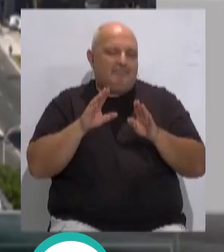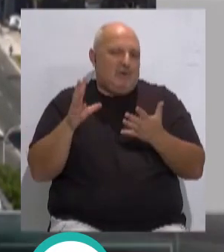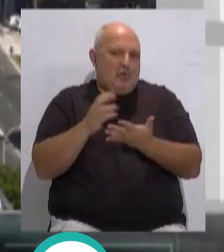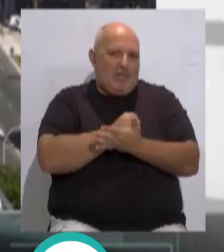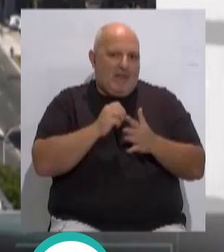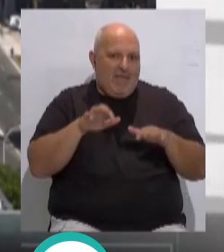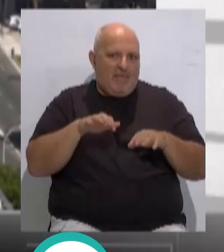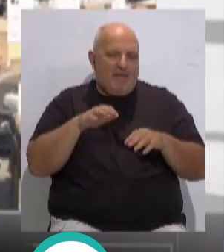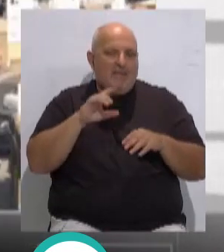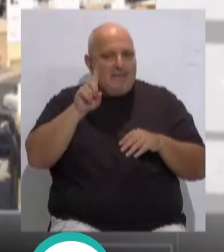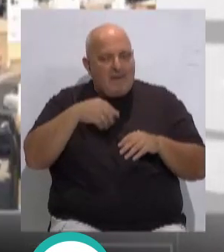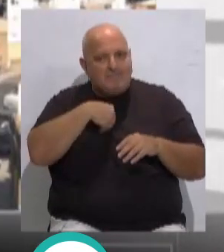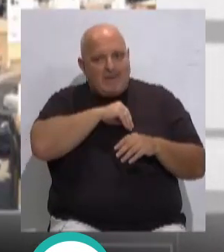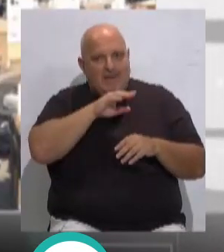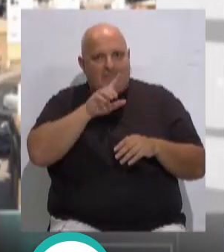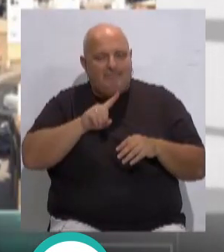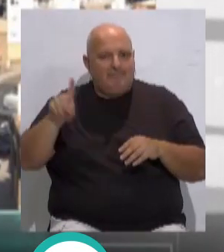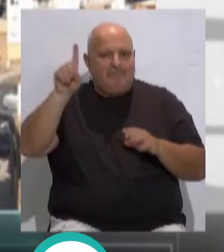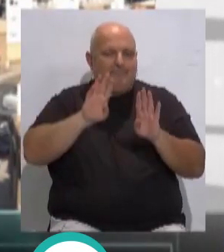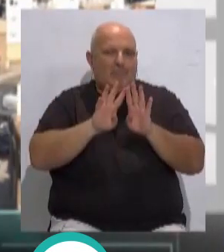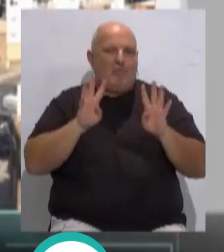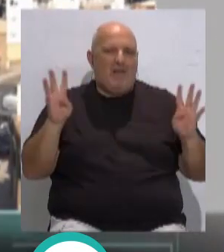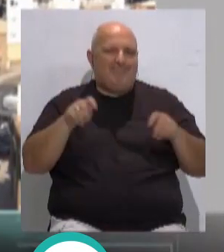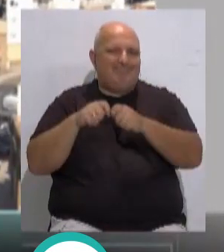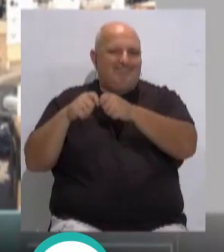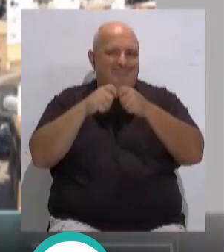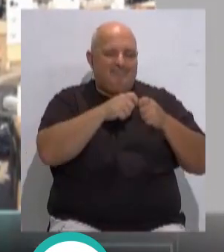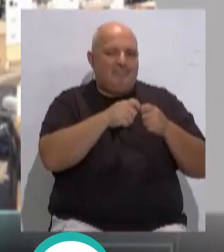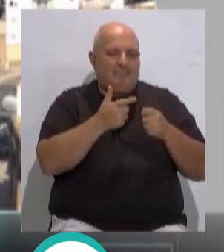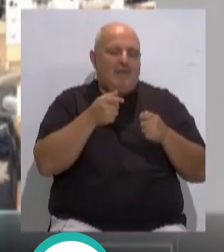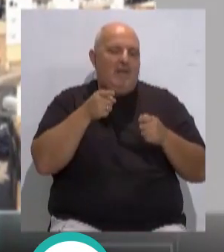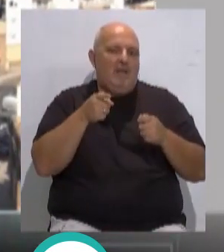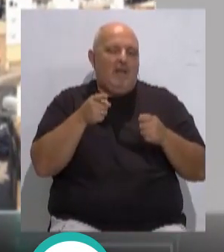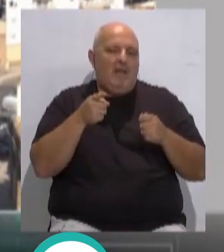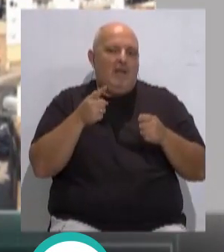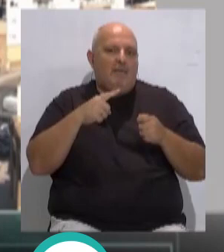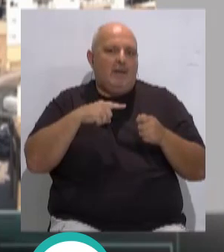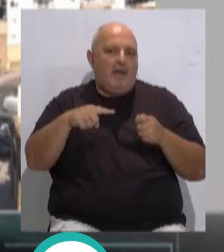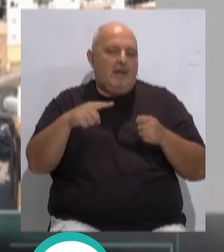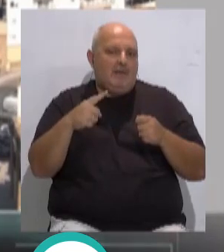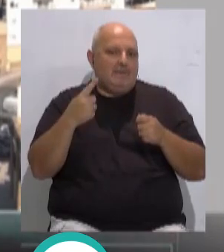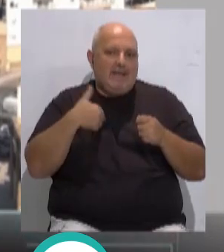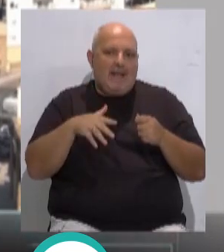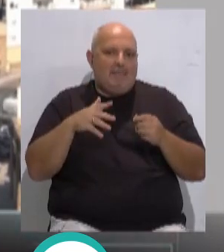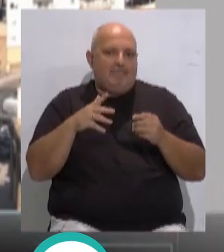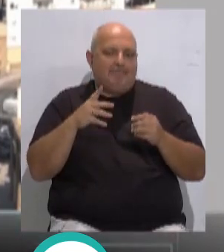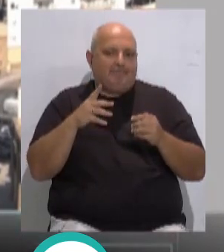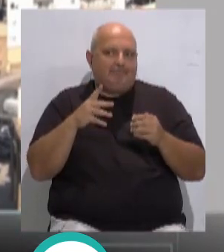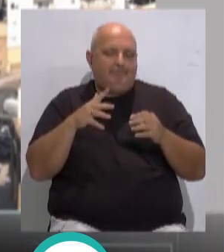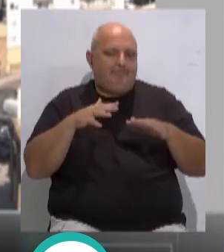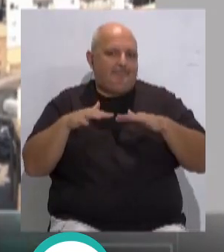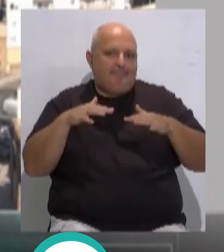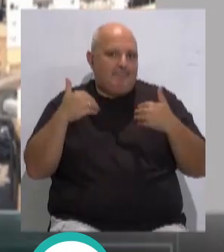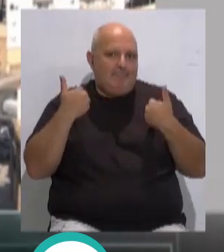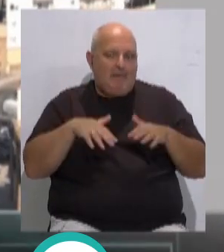de Cádiz, sino de toda España, entienden que la actuación merece que se intervenga de